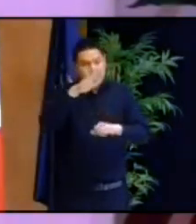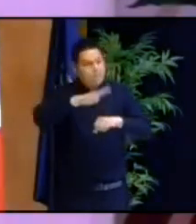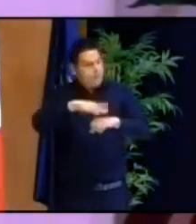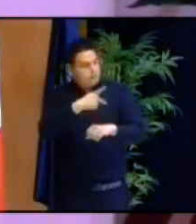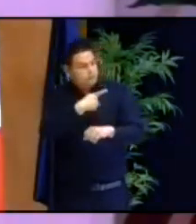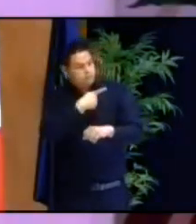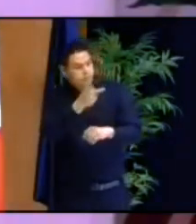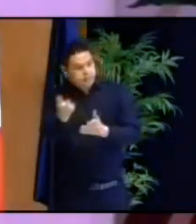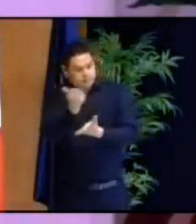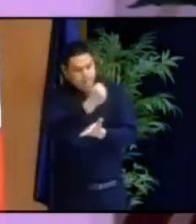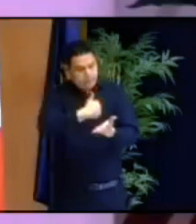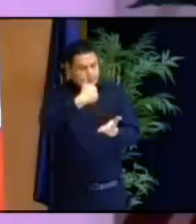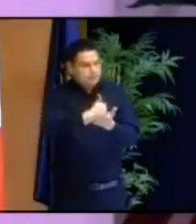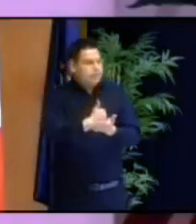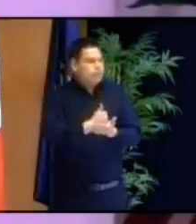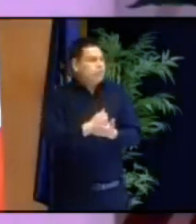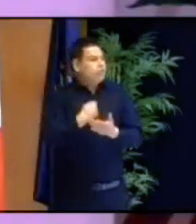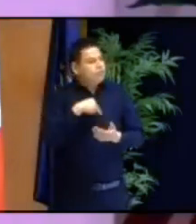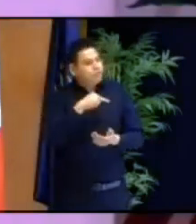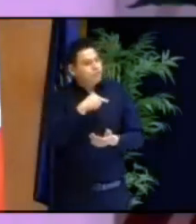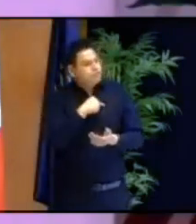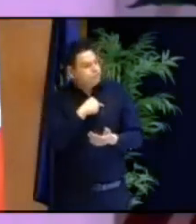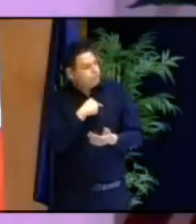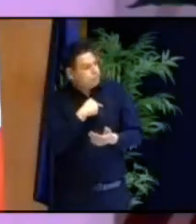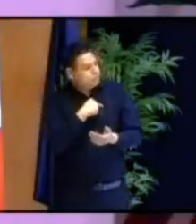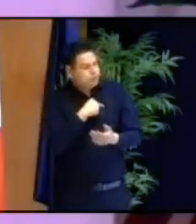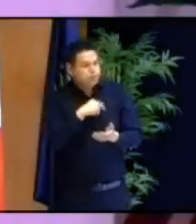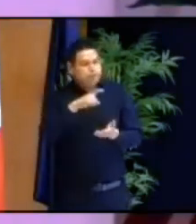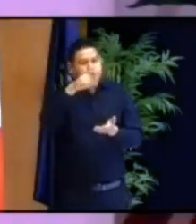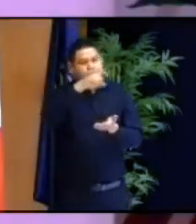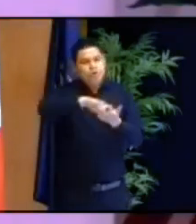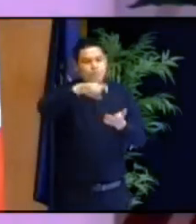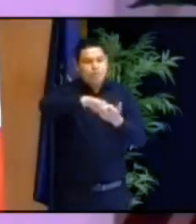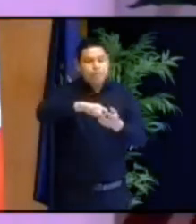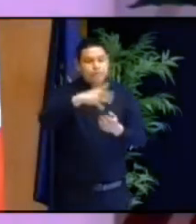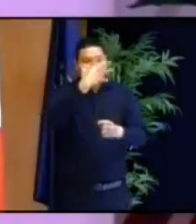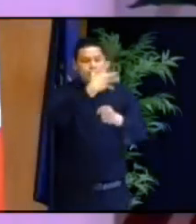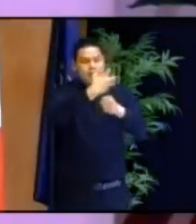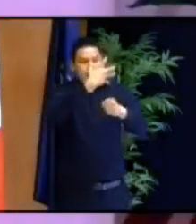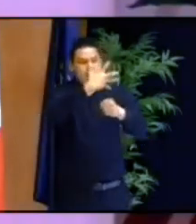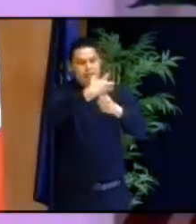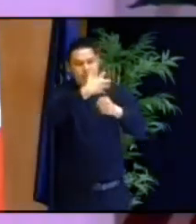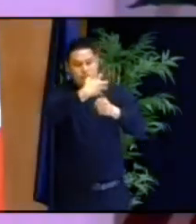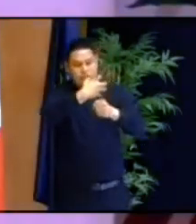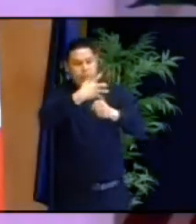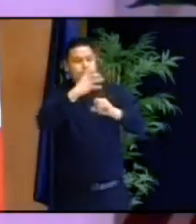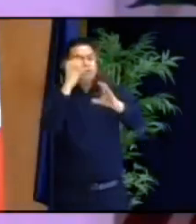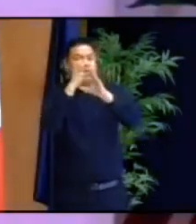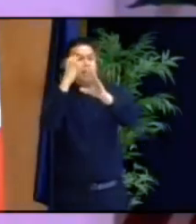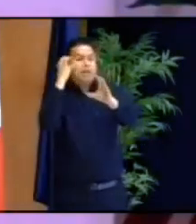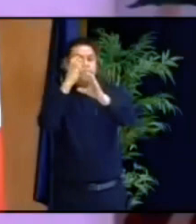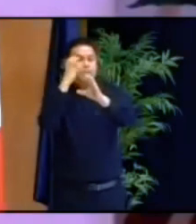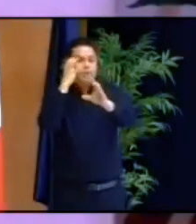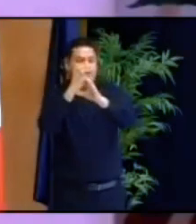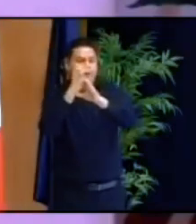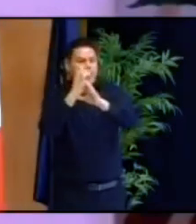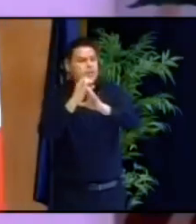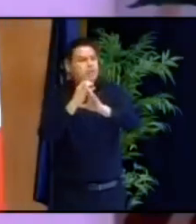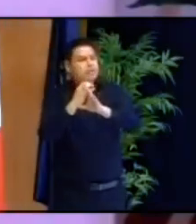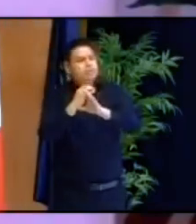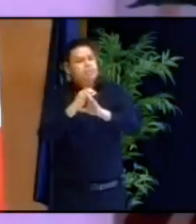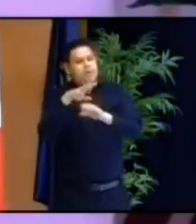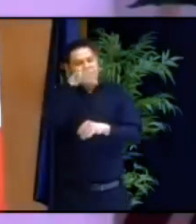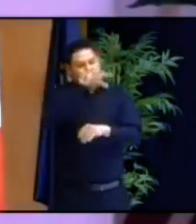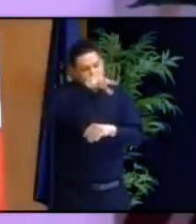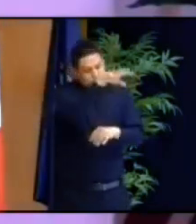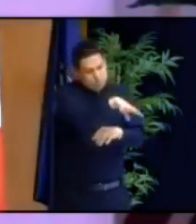la ciudad. Hemos adquirido 500 autobuses para transportar a las colonias